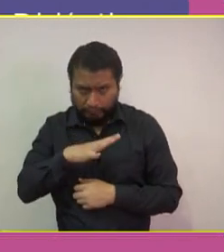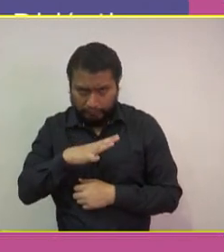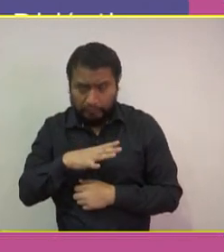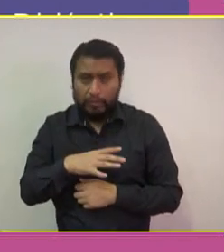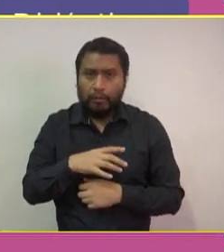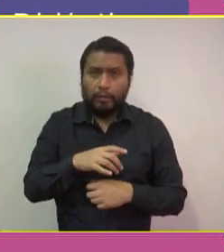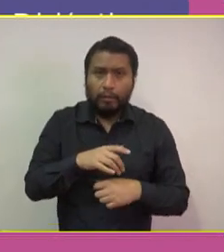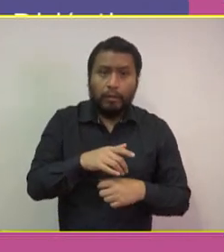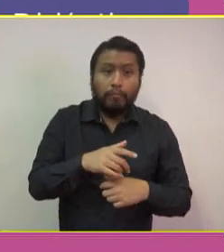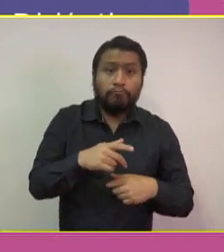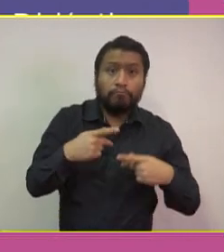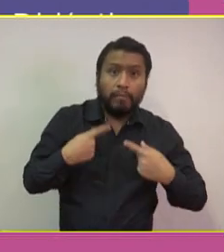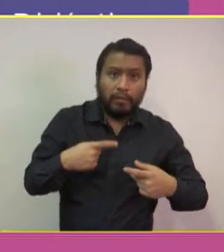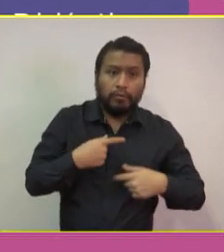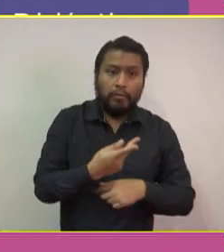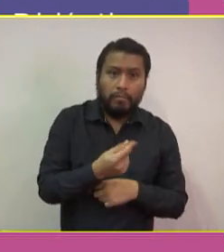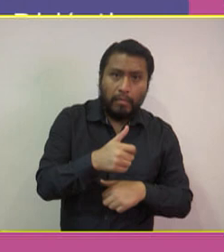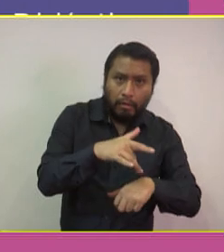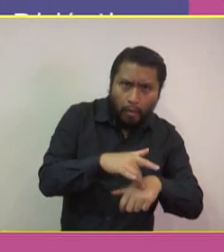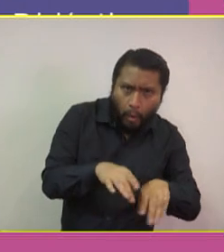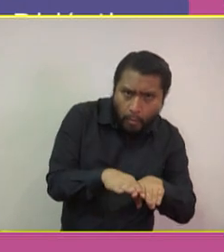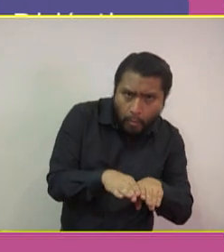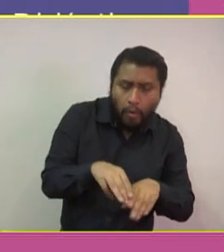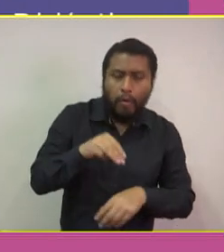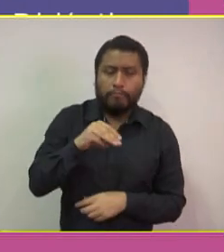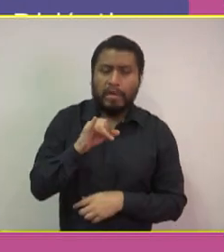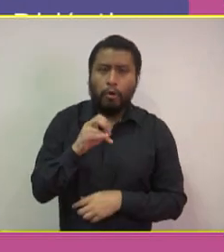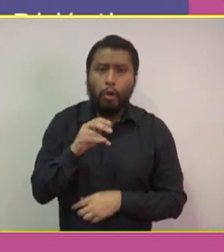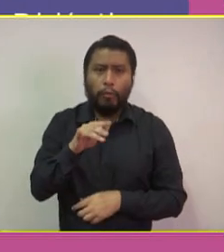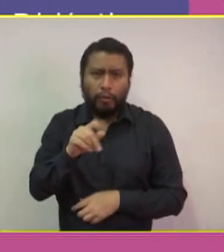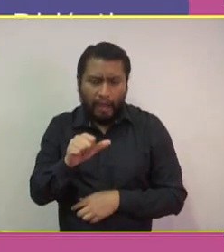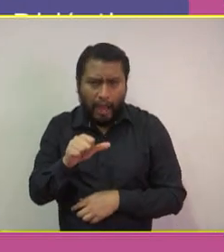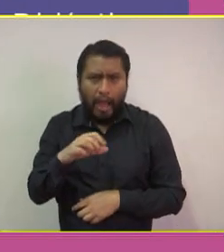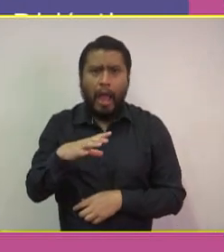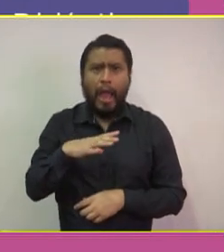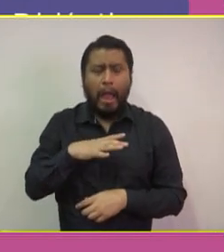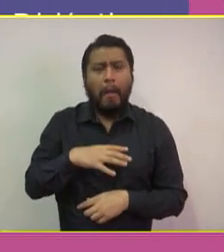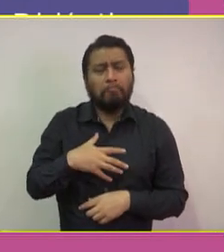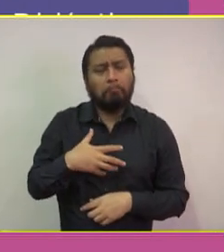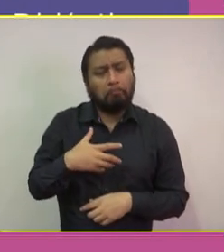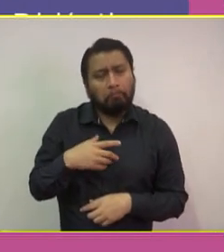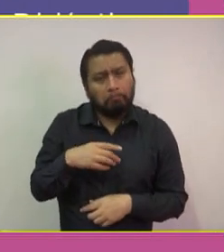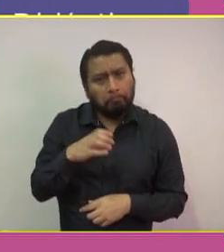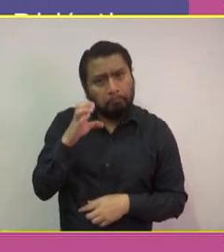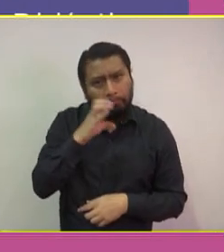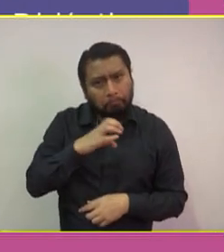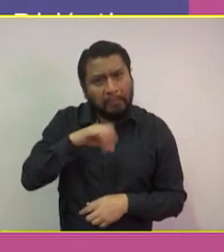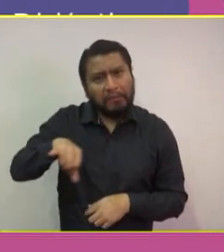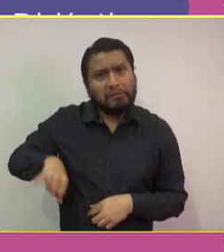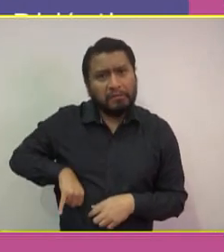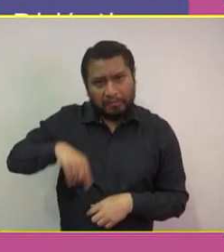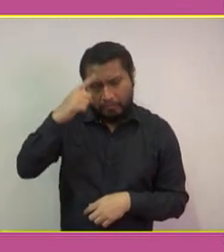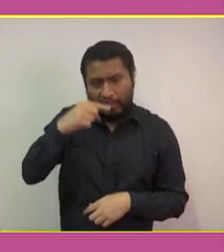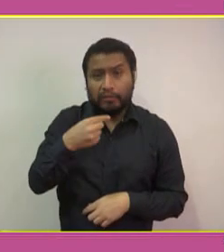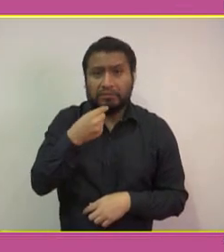y el perro, la microbiota, que diera una connotación curiosa, didáctica y fuera interesante para los niños.